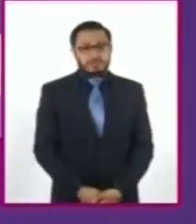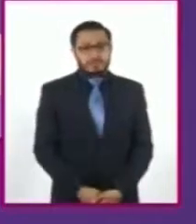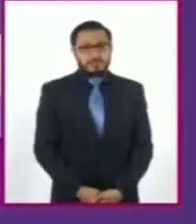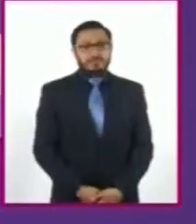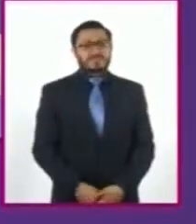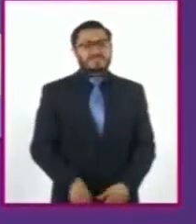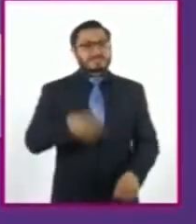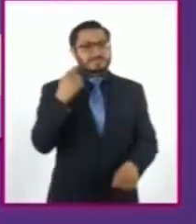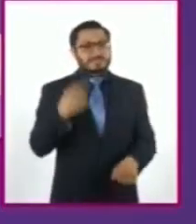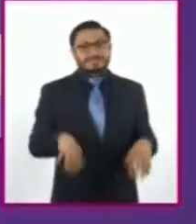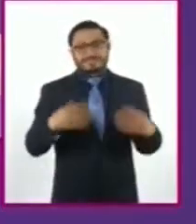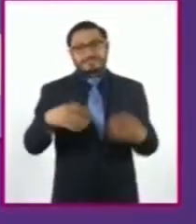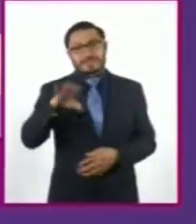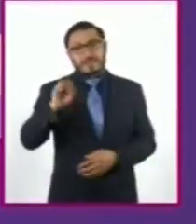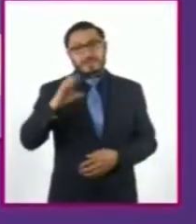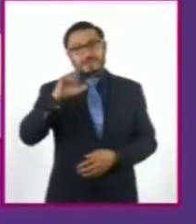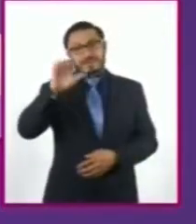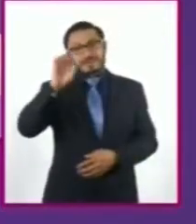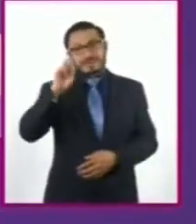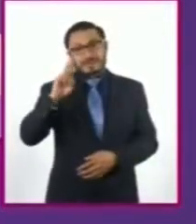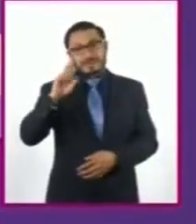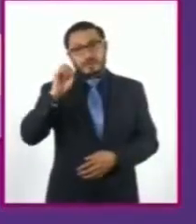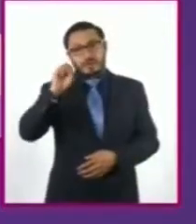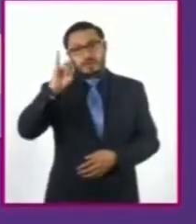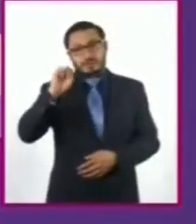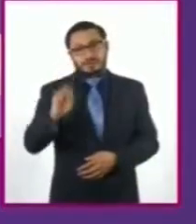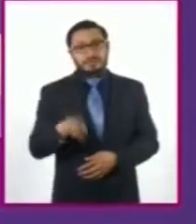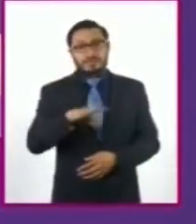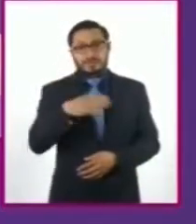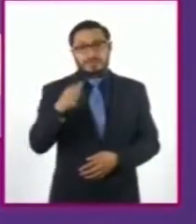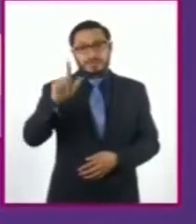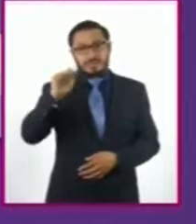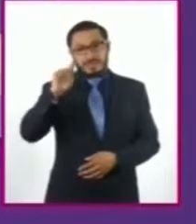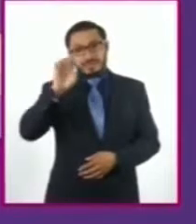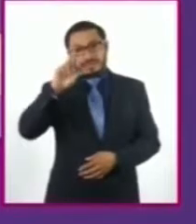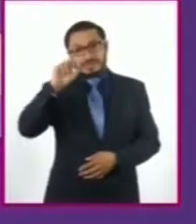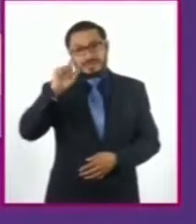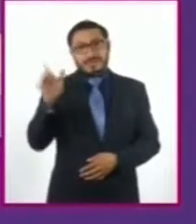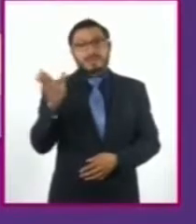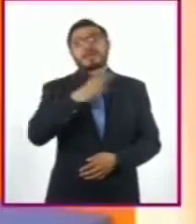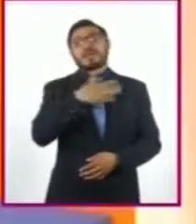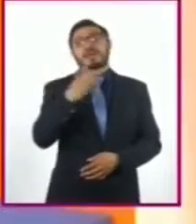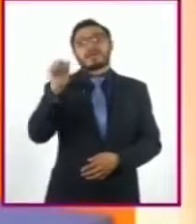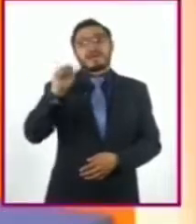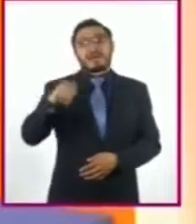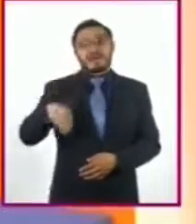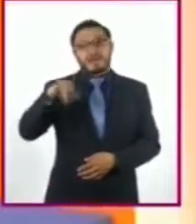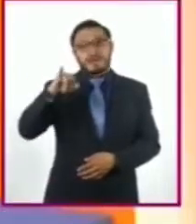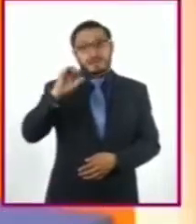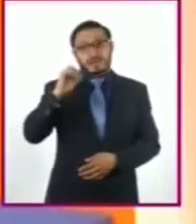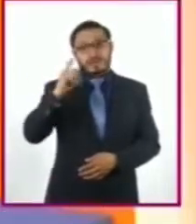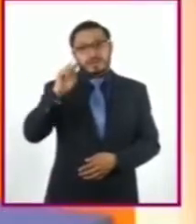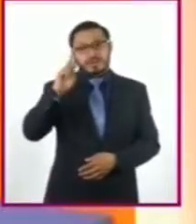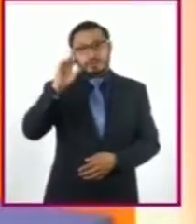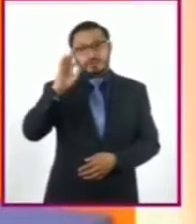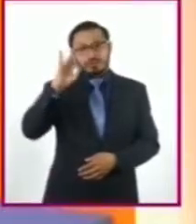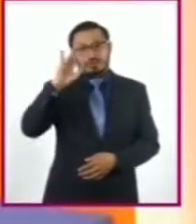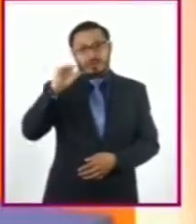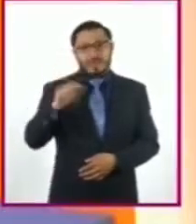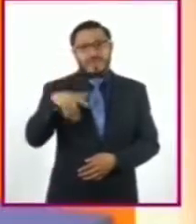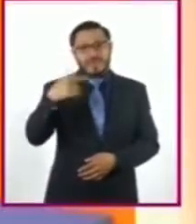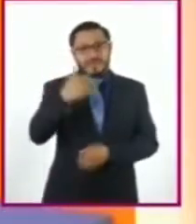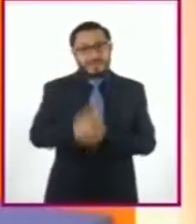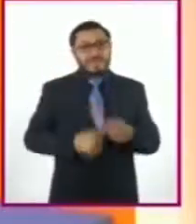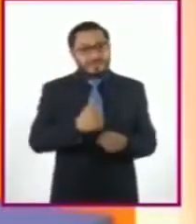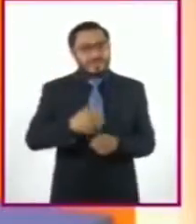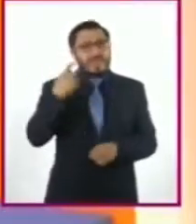Padeció una esclerosis lateral amiotrófica desde los 20 años. La esclerosis es una